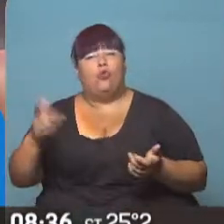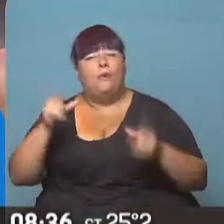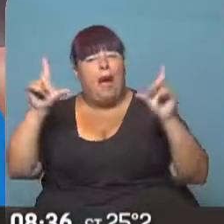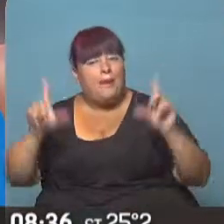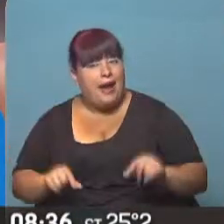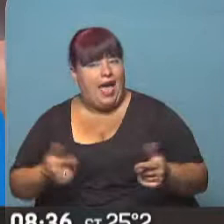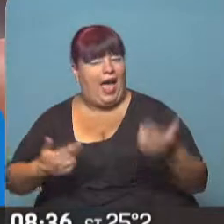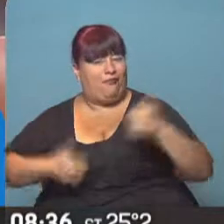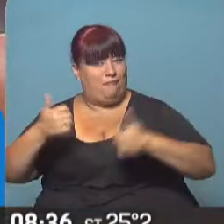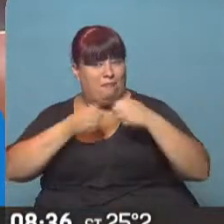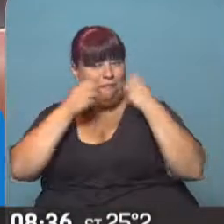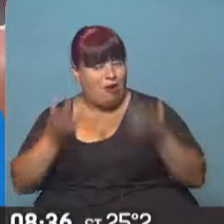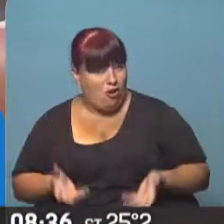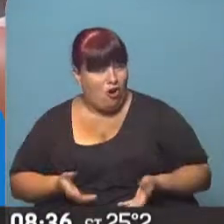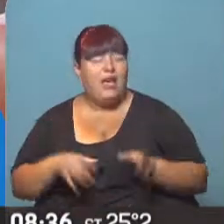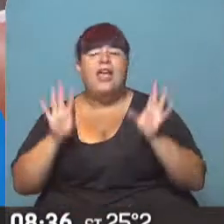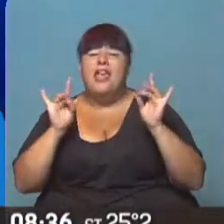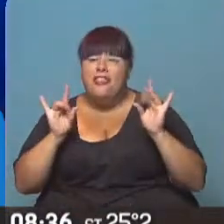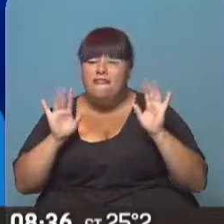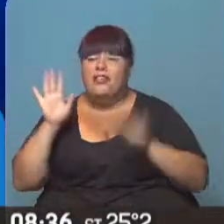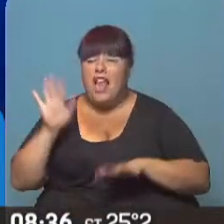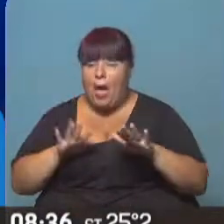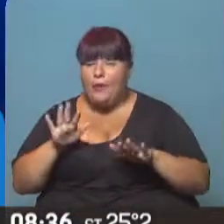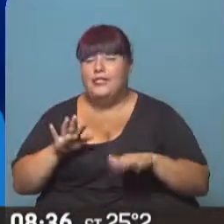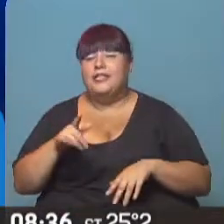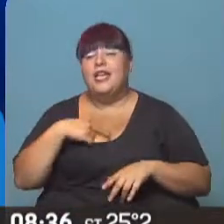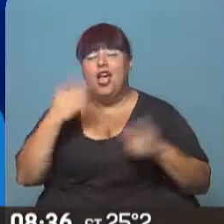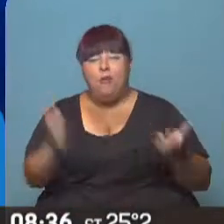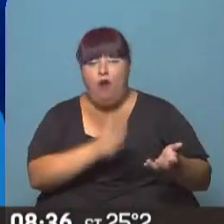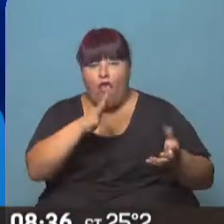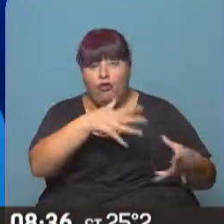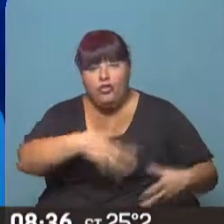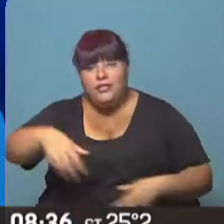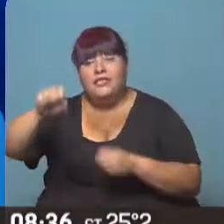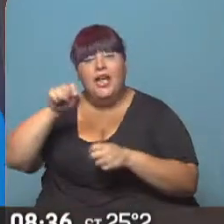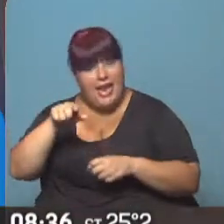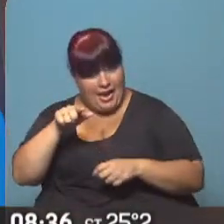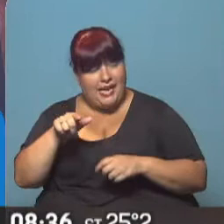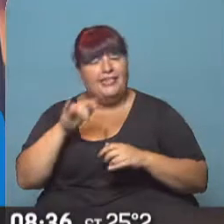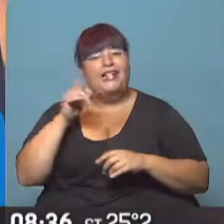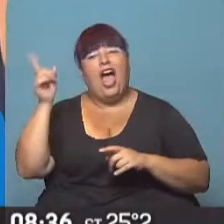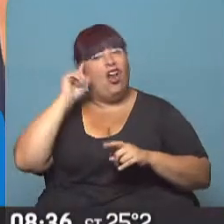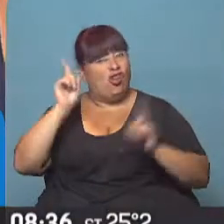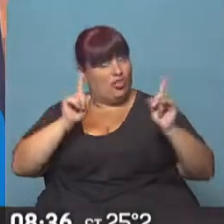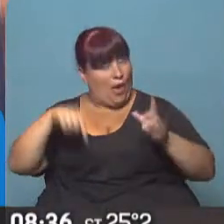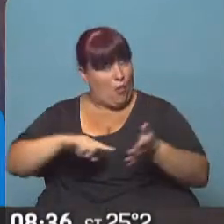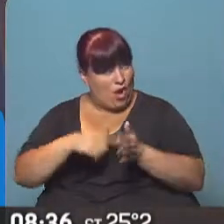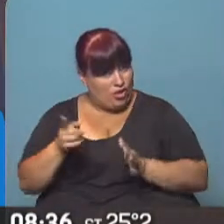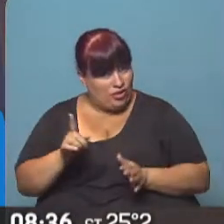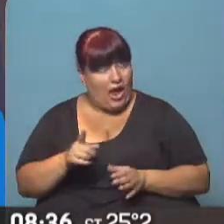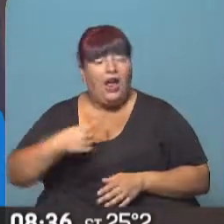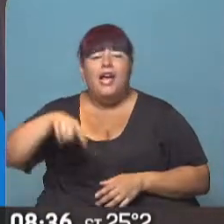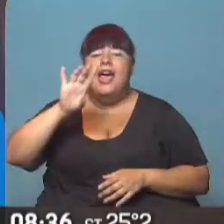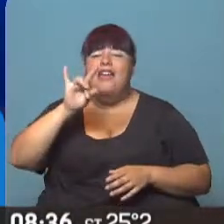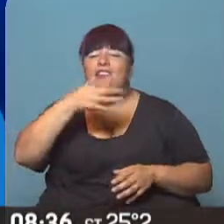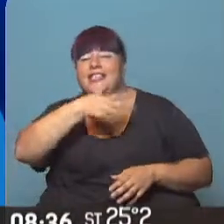mucho más competitivo. Nos cuesta a veces llevar nuestra producción, y esto es un dato que a veces no se sabe en Buenos Aires, nos